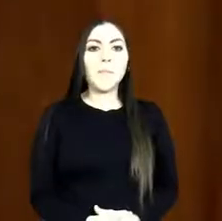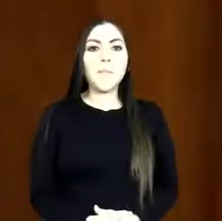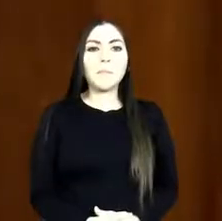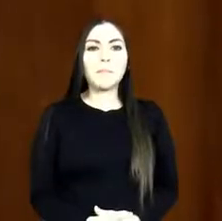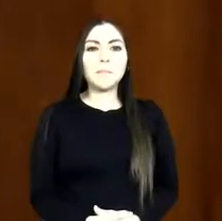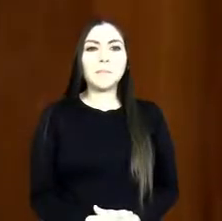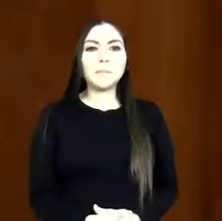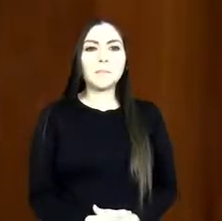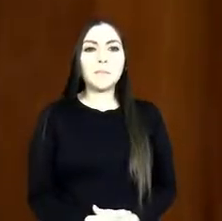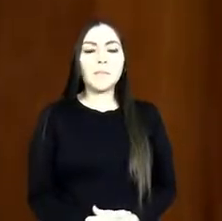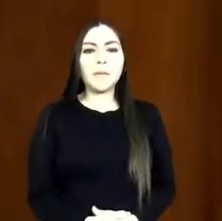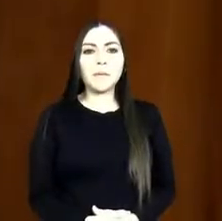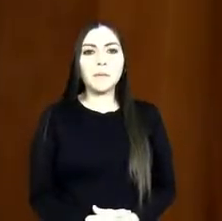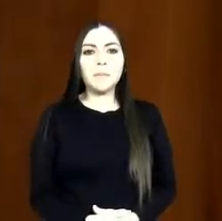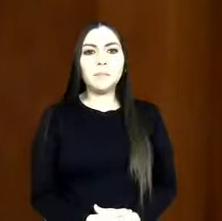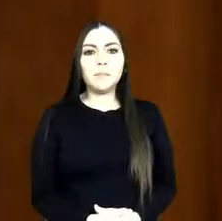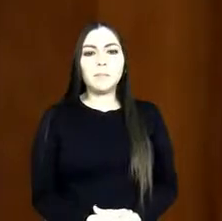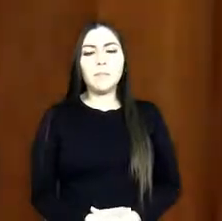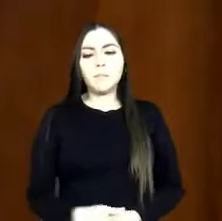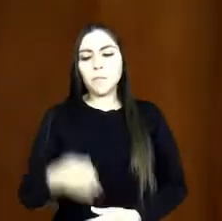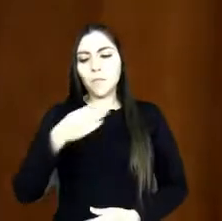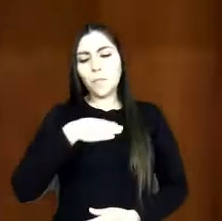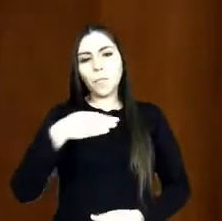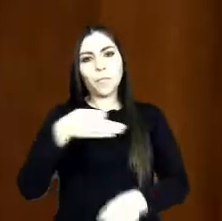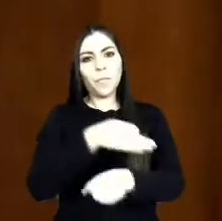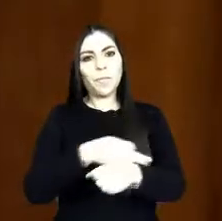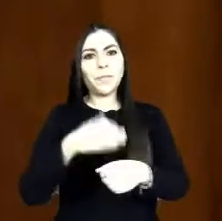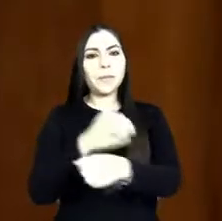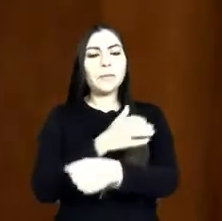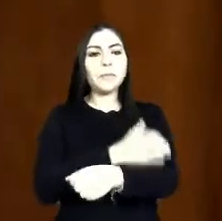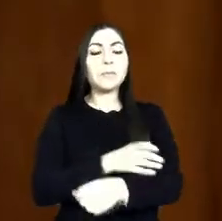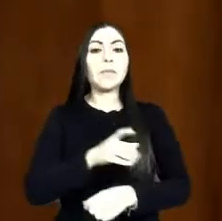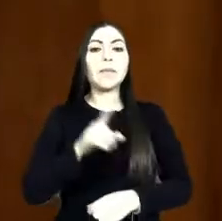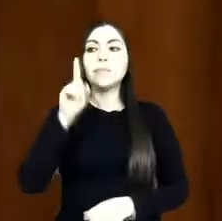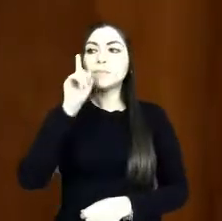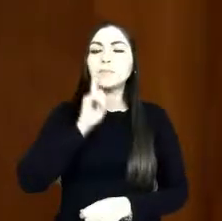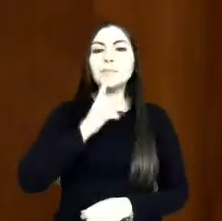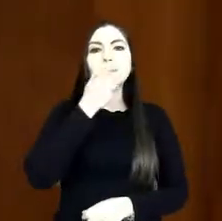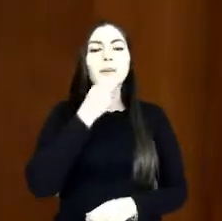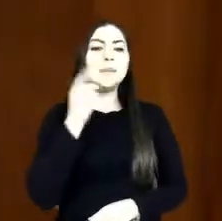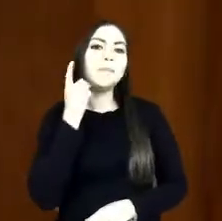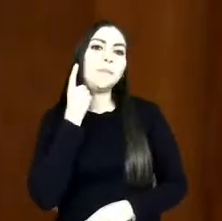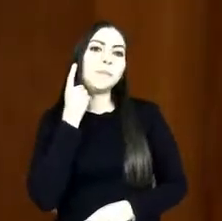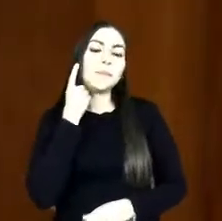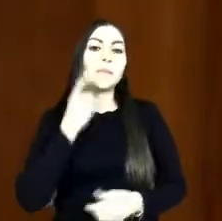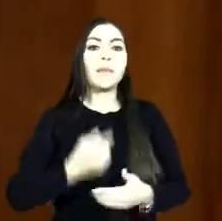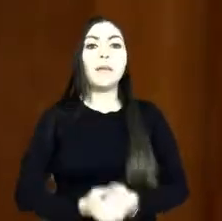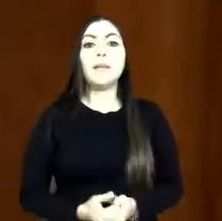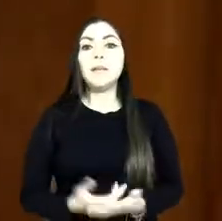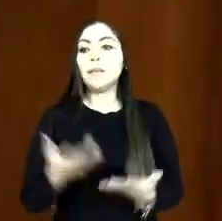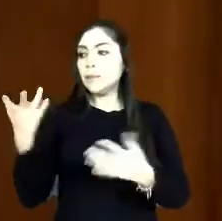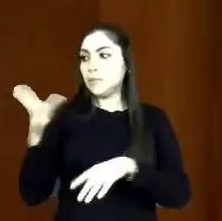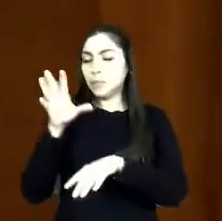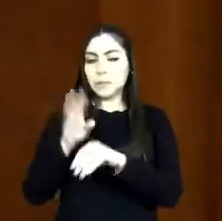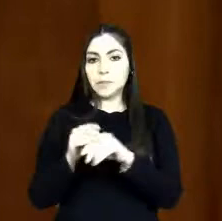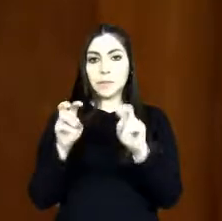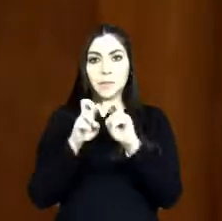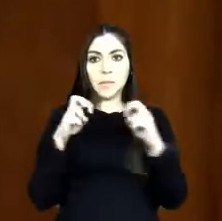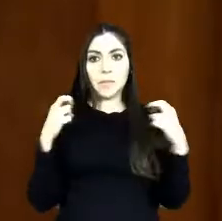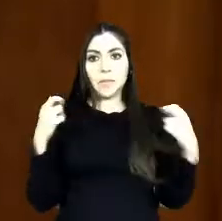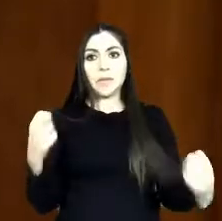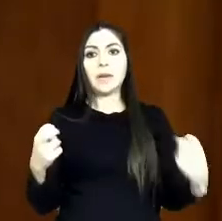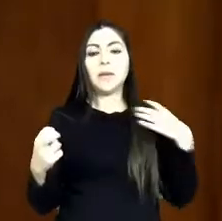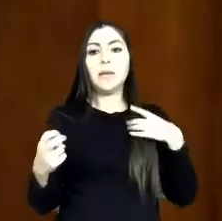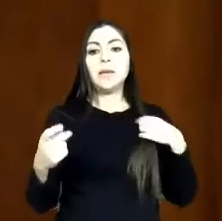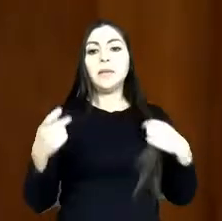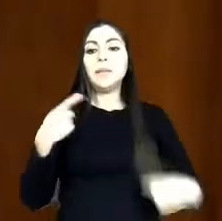Muy buenas tardes, compañeras diputadas y diputados. Con el permiso de la mesa directiva y de quien